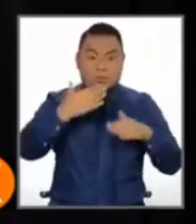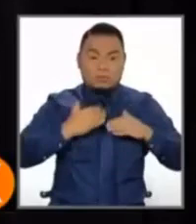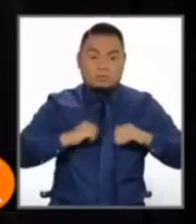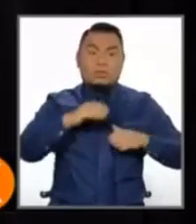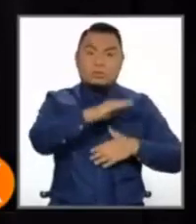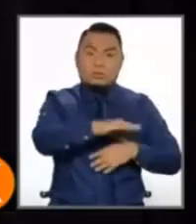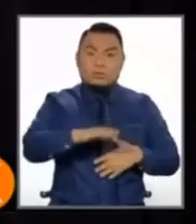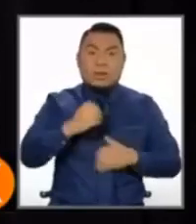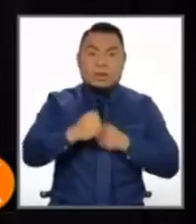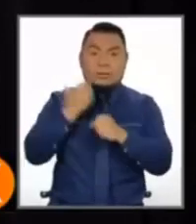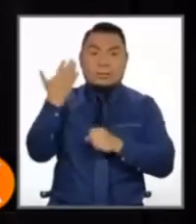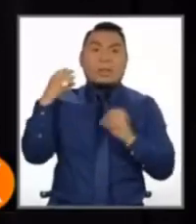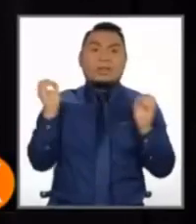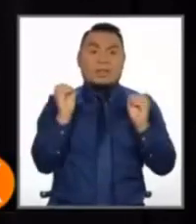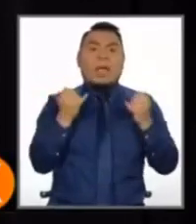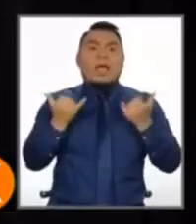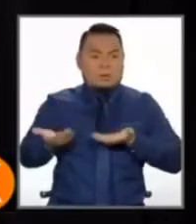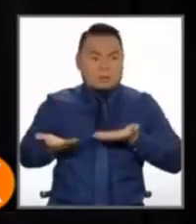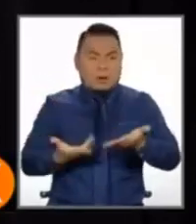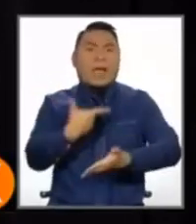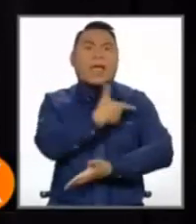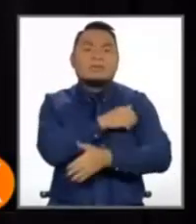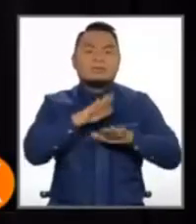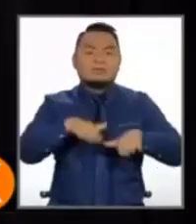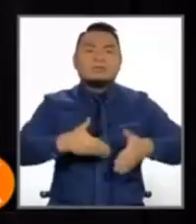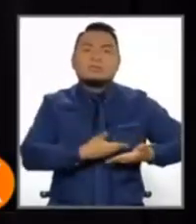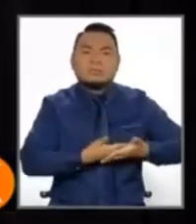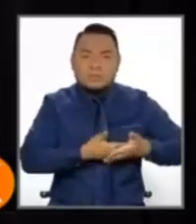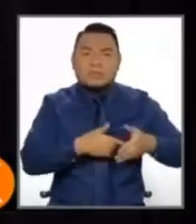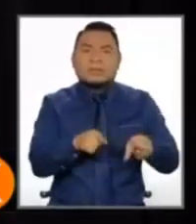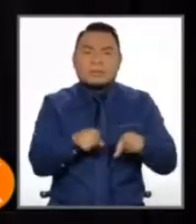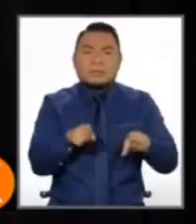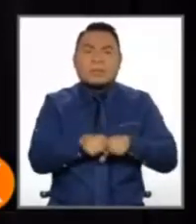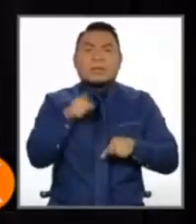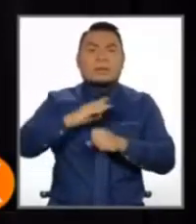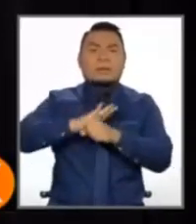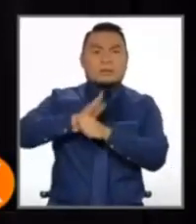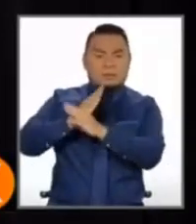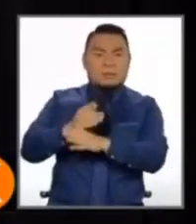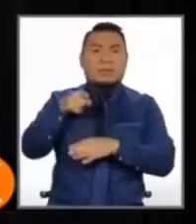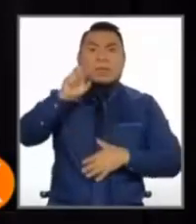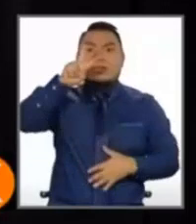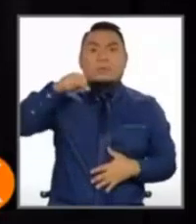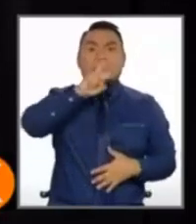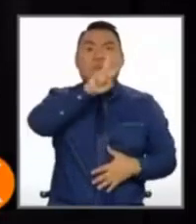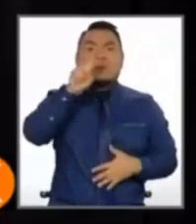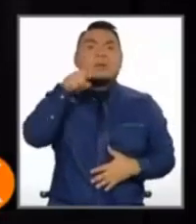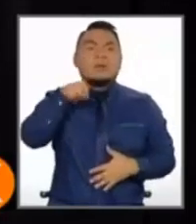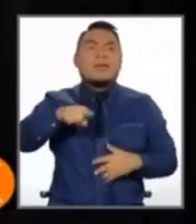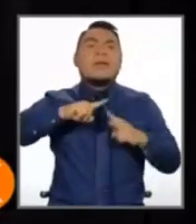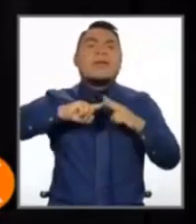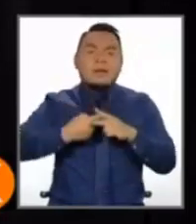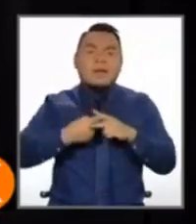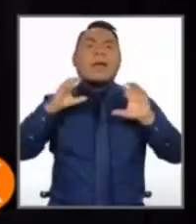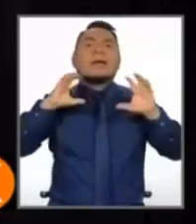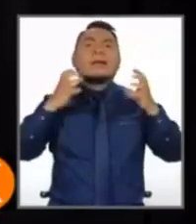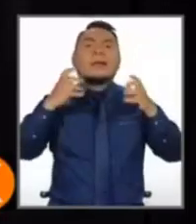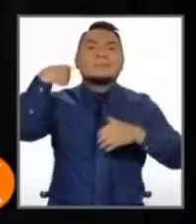vacunaron durante el año pasado tendrán las vacunas al día y los vacunaremos contra COVID para que en el 2022 comiencen sus